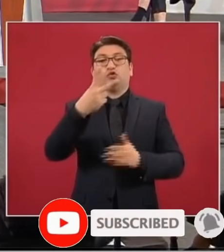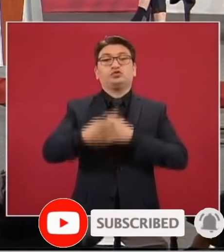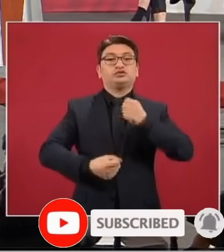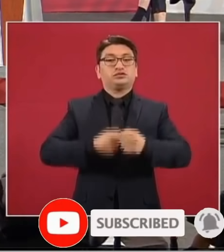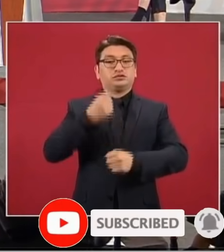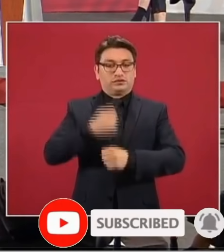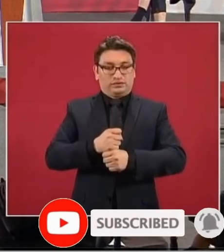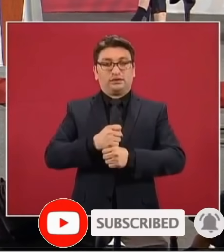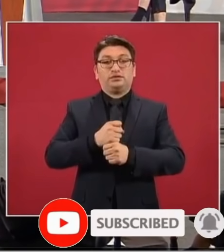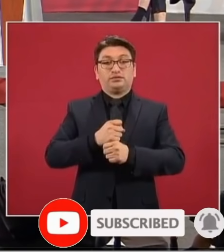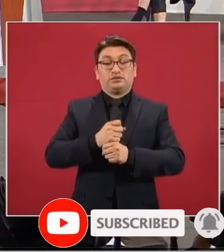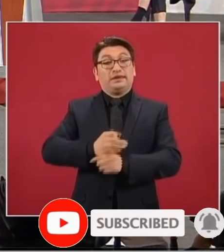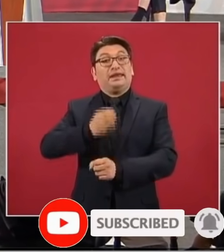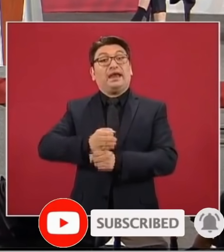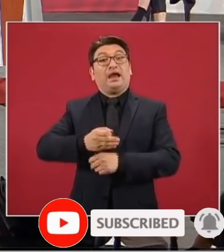a pesar de la pandemia,